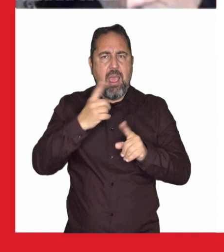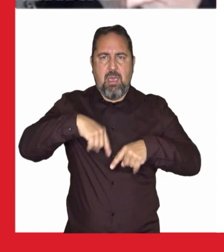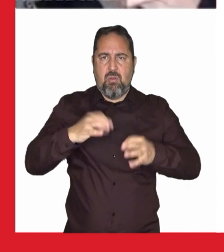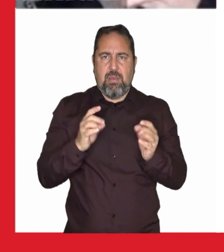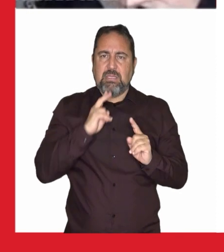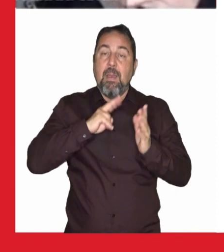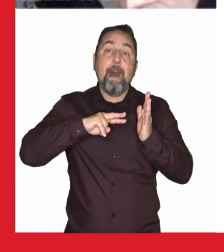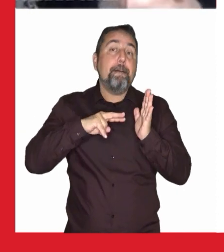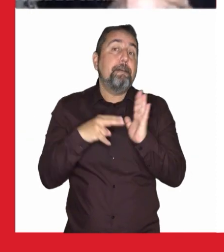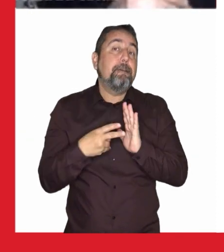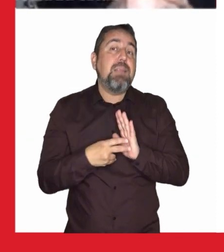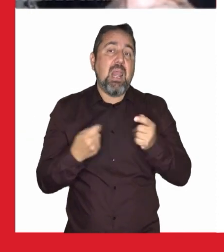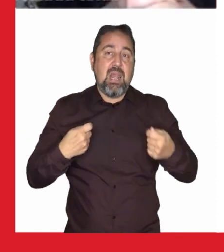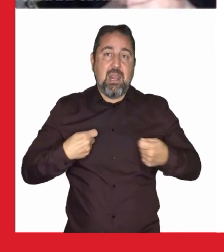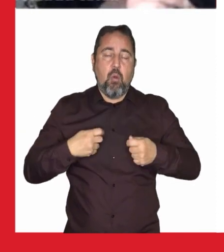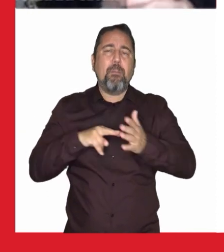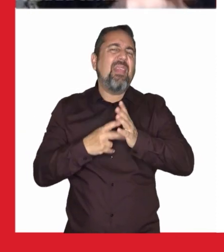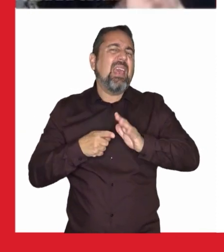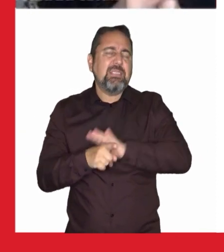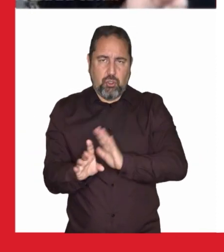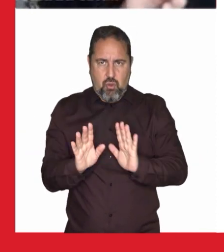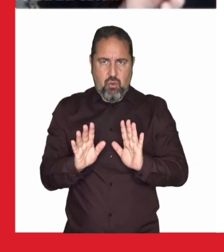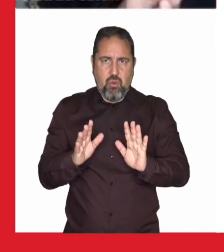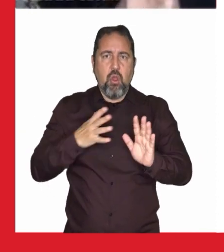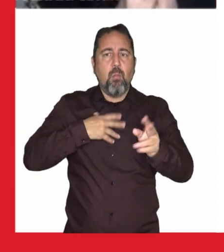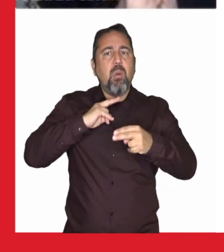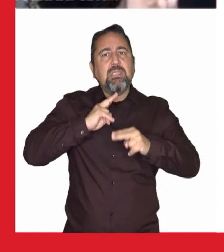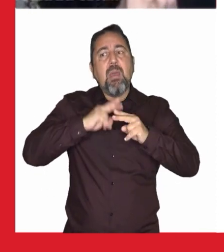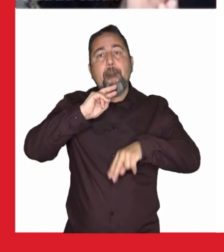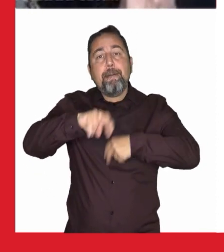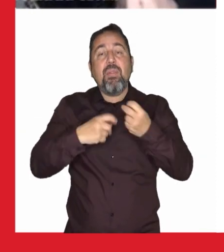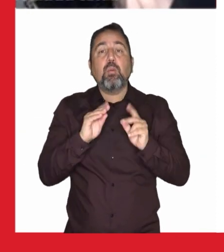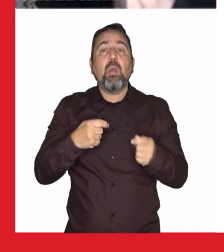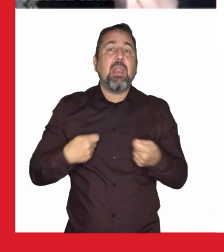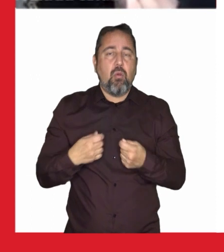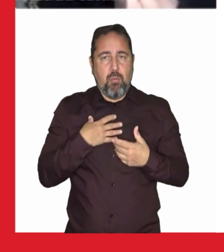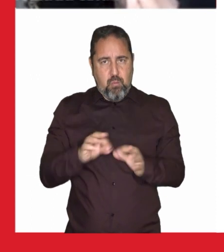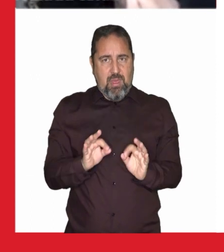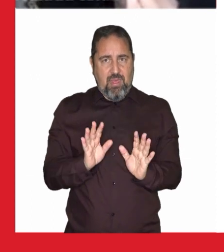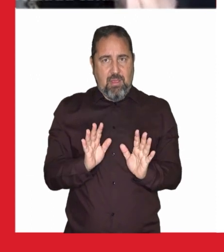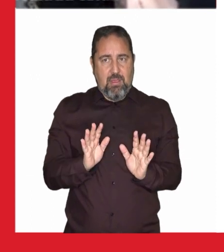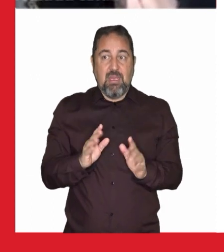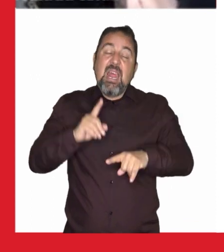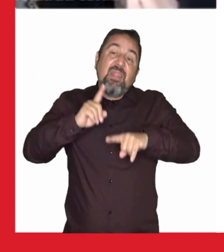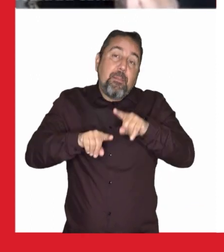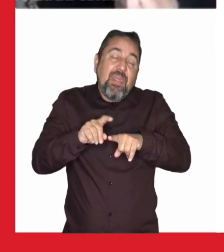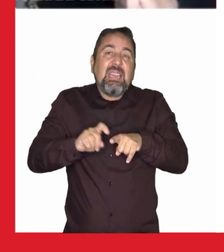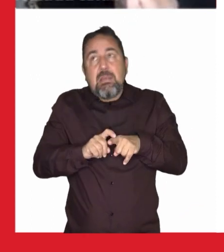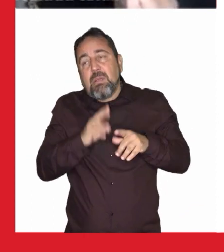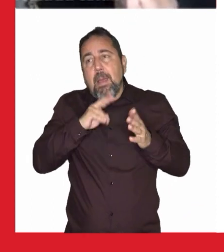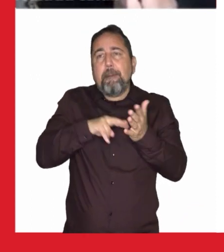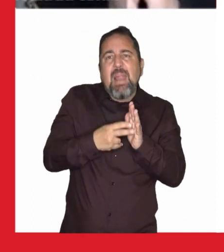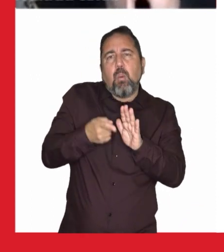Y tener muy claro que un plan de negocio, o sea, que un plan de gestión puede llegar a modificar tu modelo de